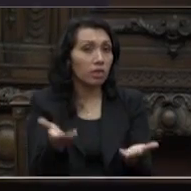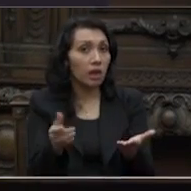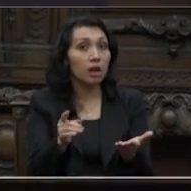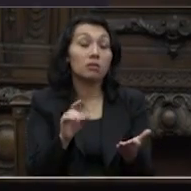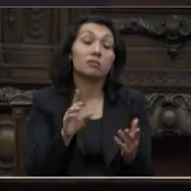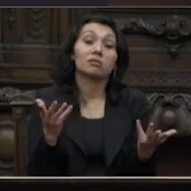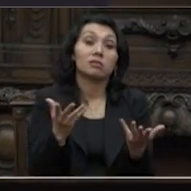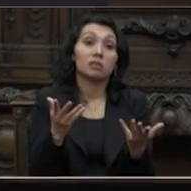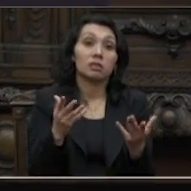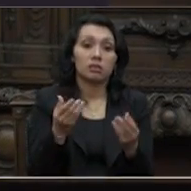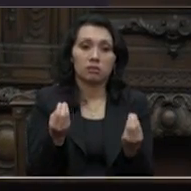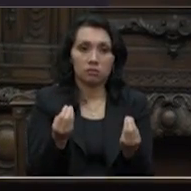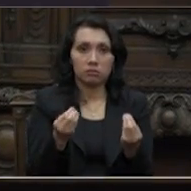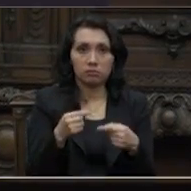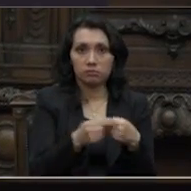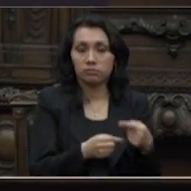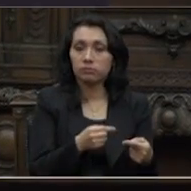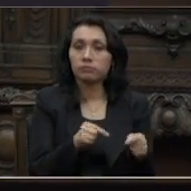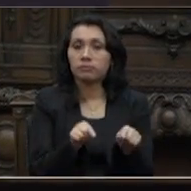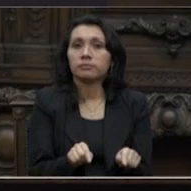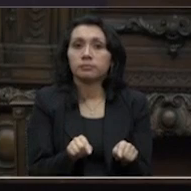sino que lo que viene a hacer es a